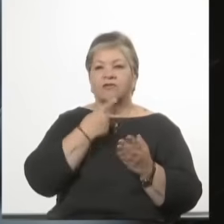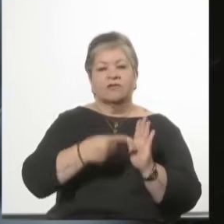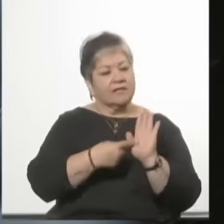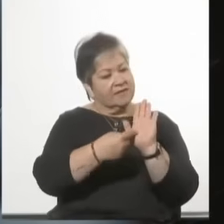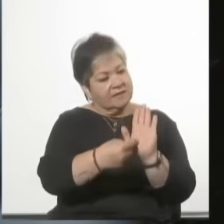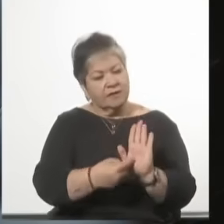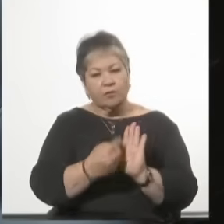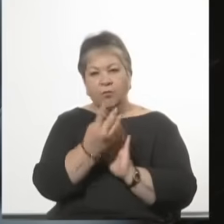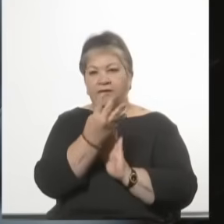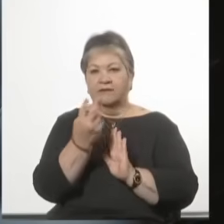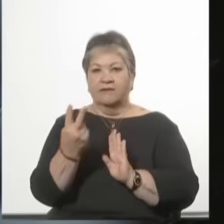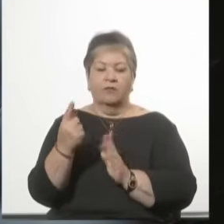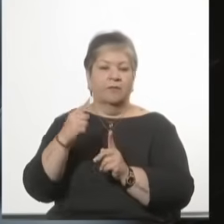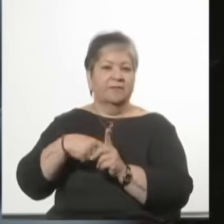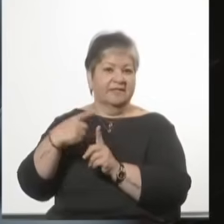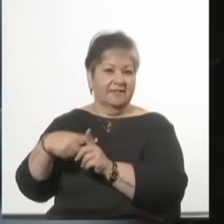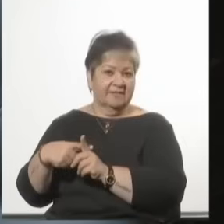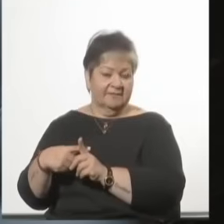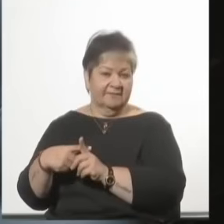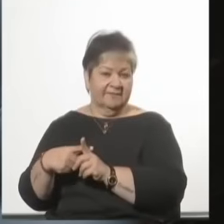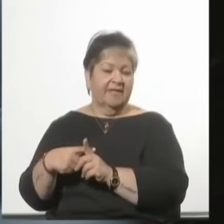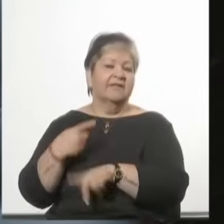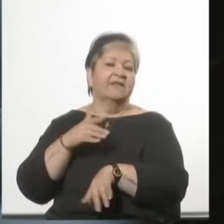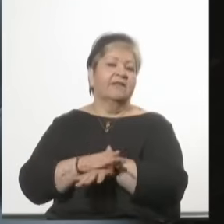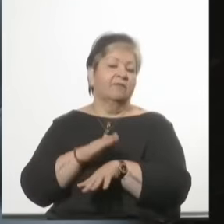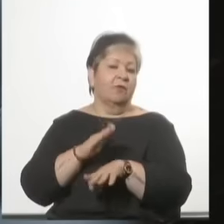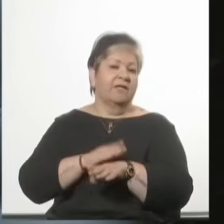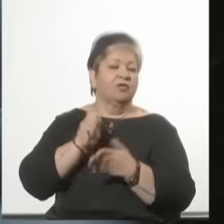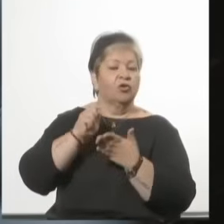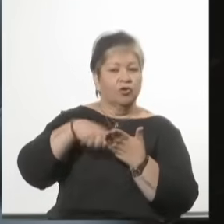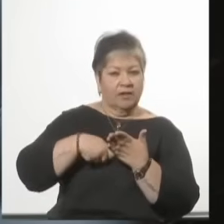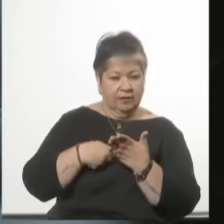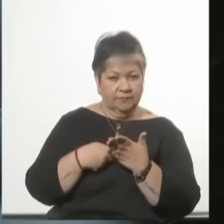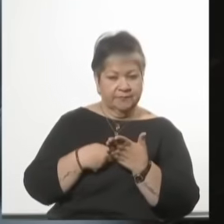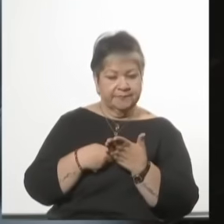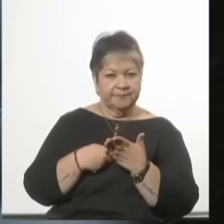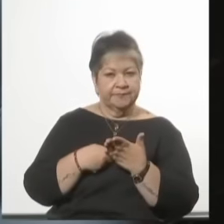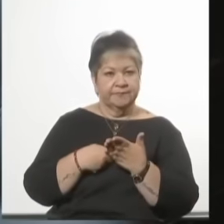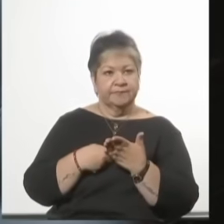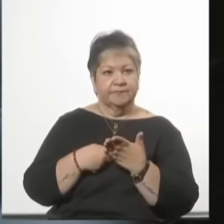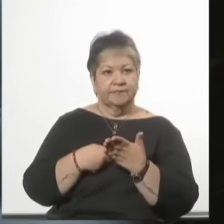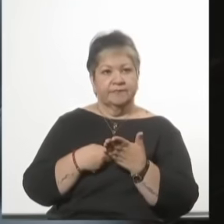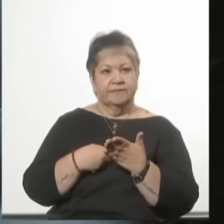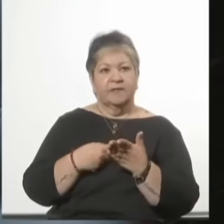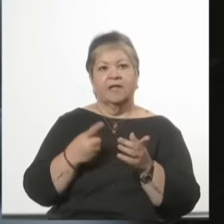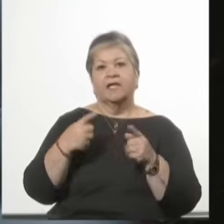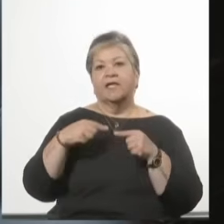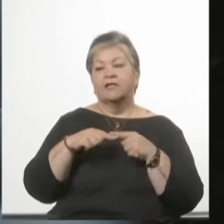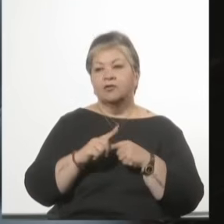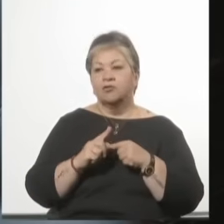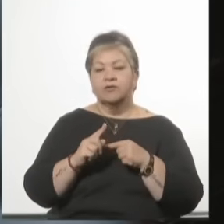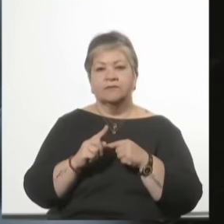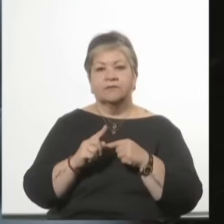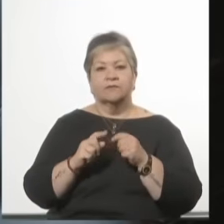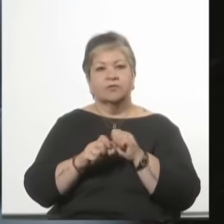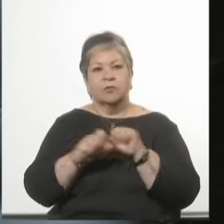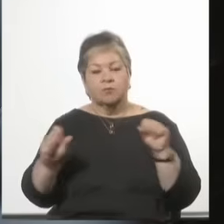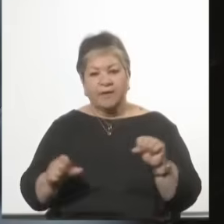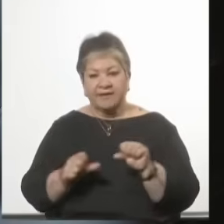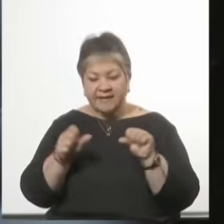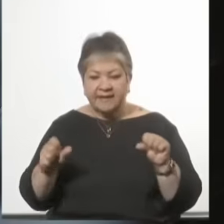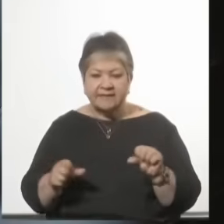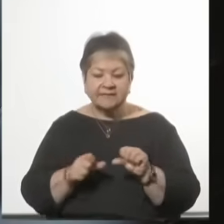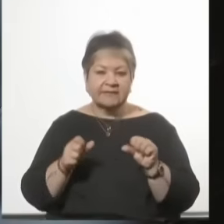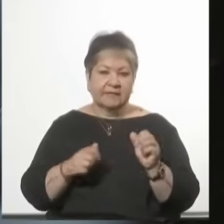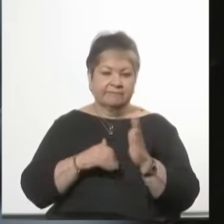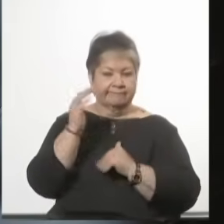desde la entrada en vigor, y deja librada la posibilidad de ejecución al consentimiento del incumplidor. No queda claro